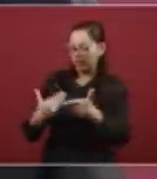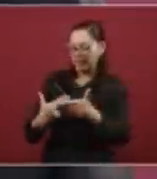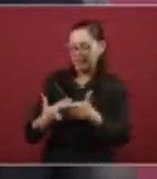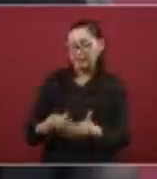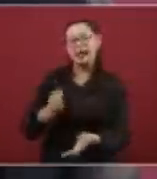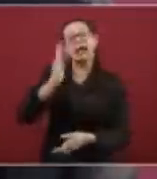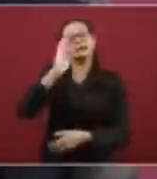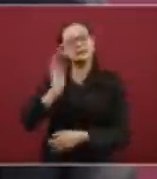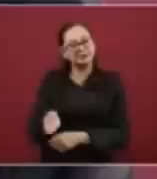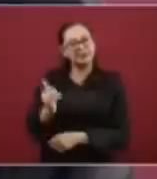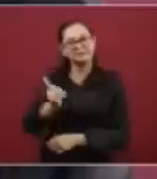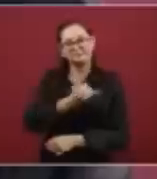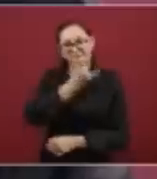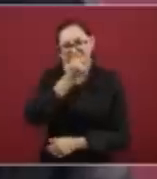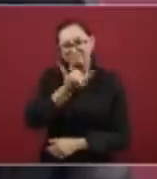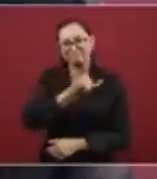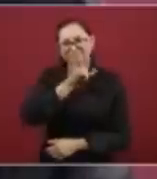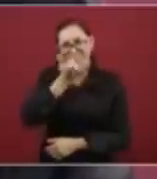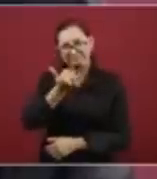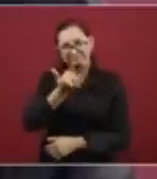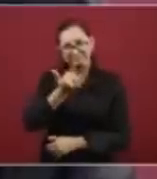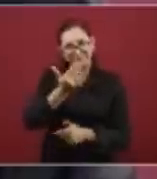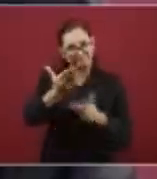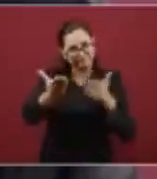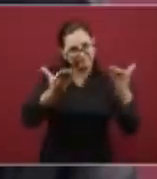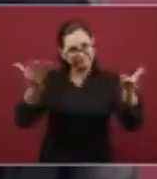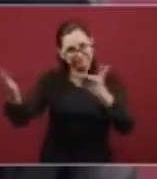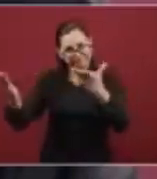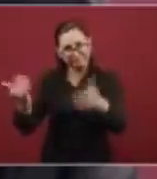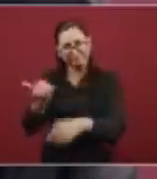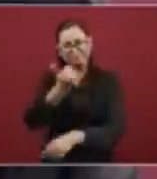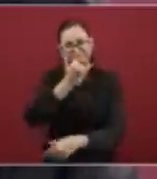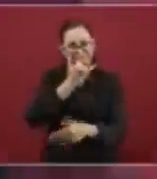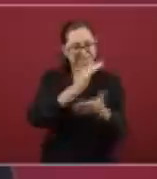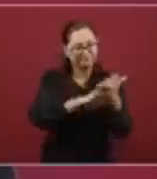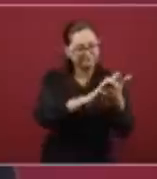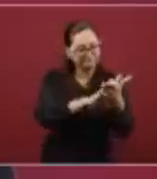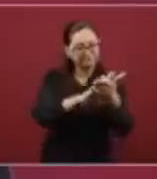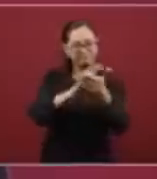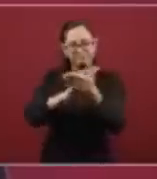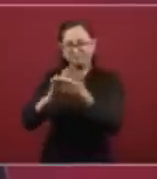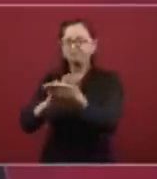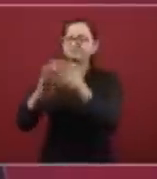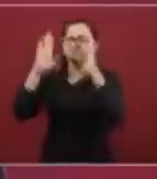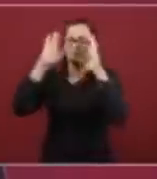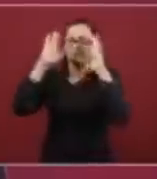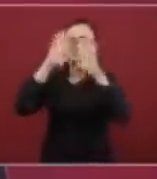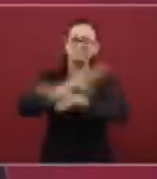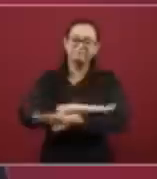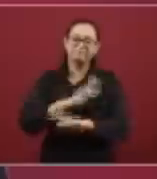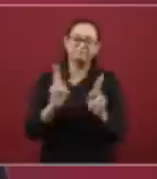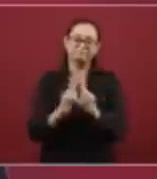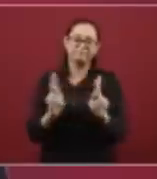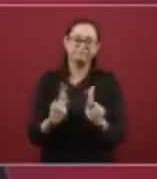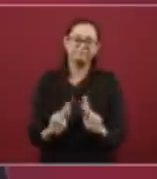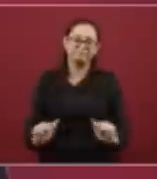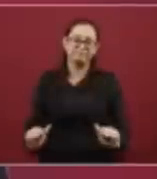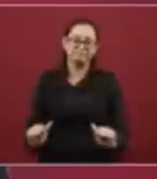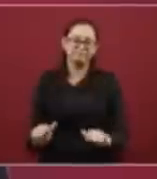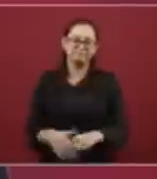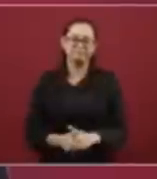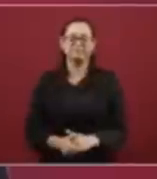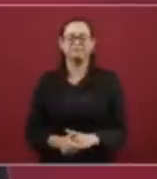y vamos a pedir perdón y vamos a reconciliarnos.